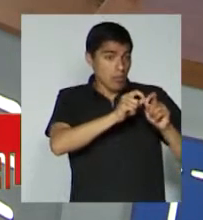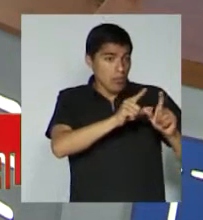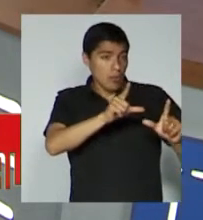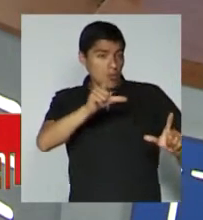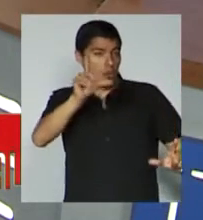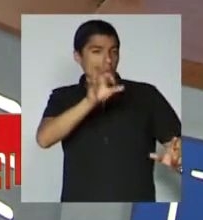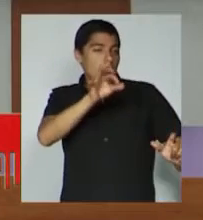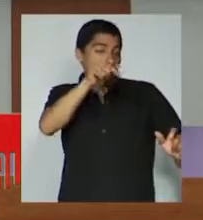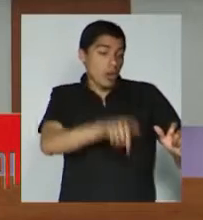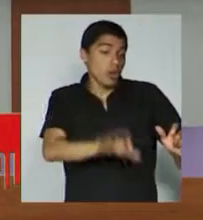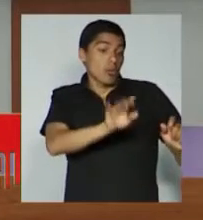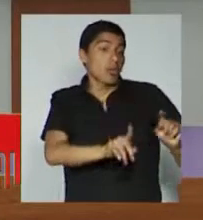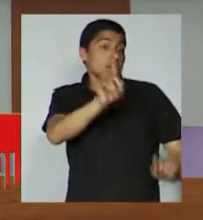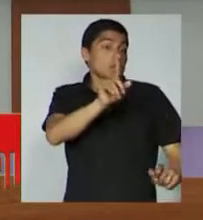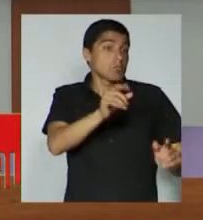sur, Macri, o no?